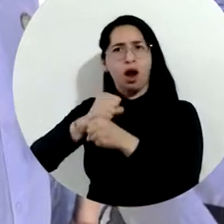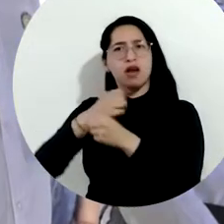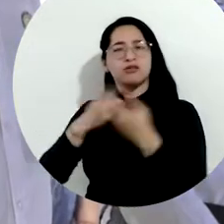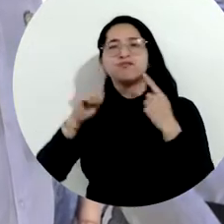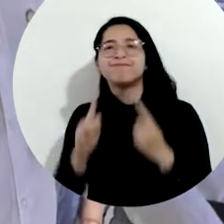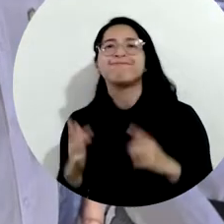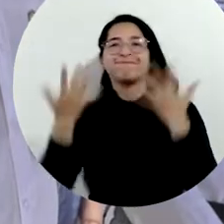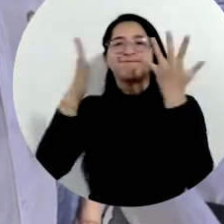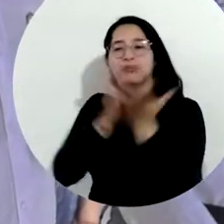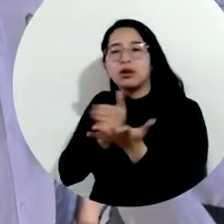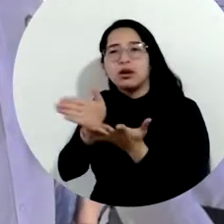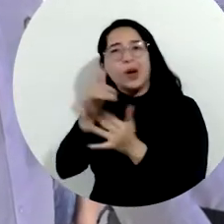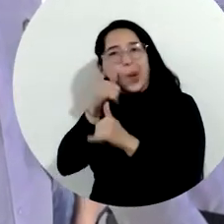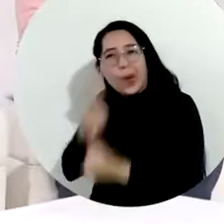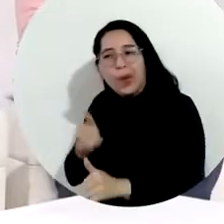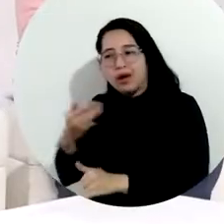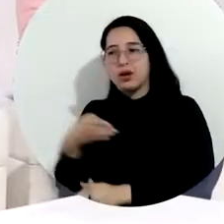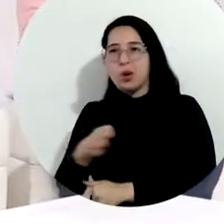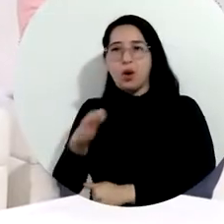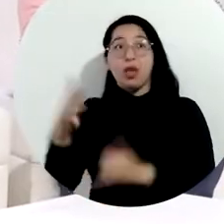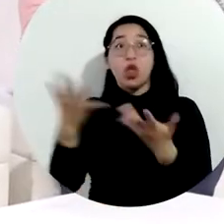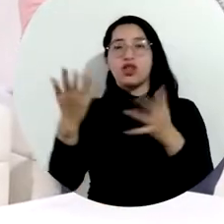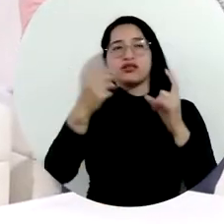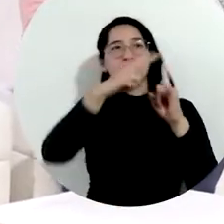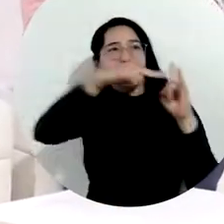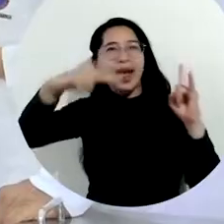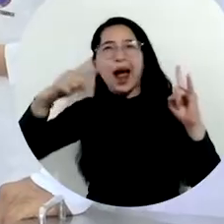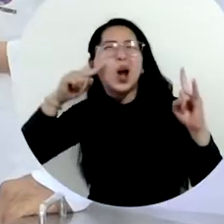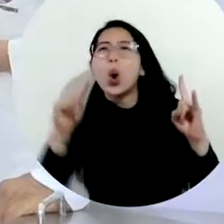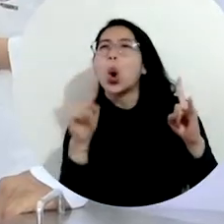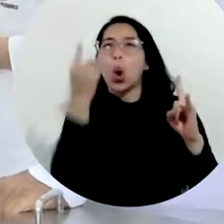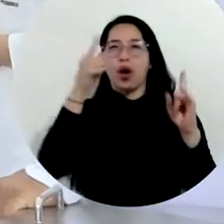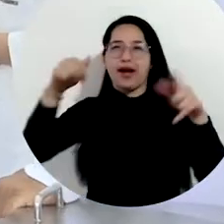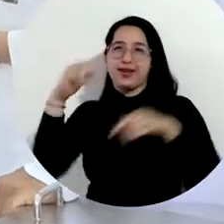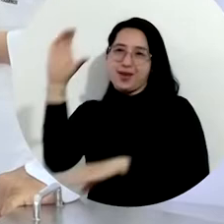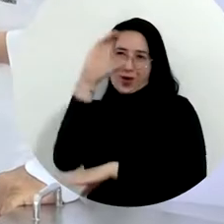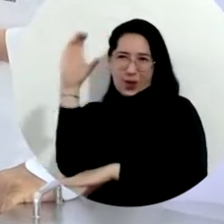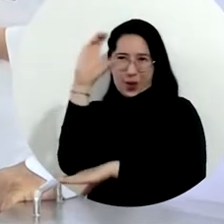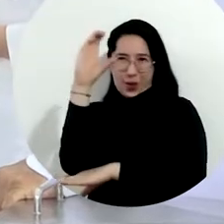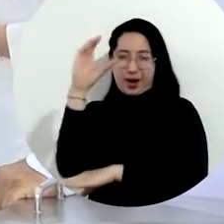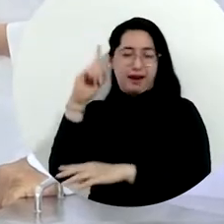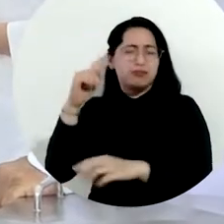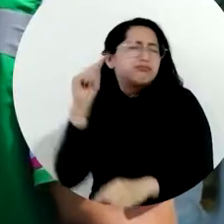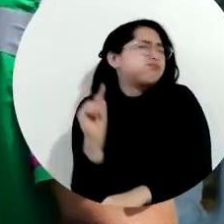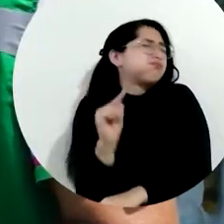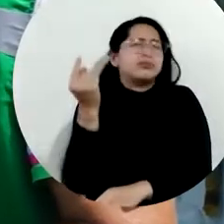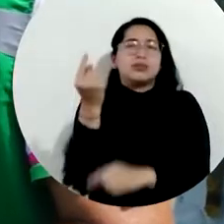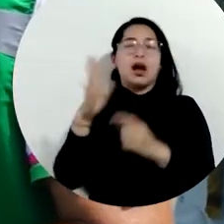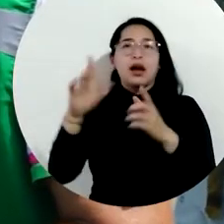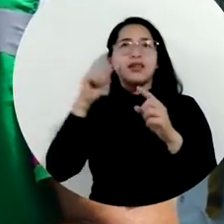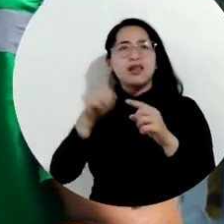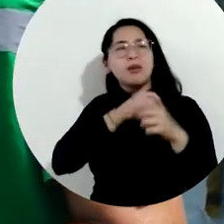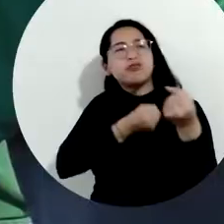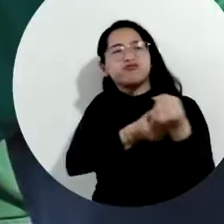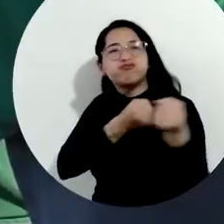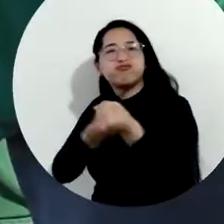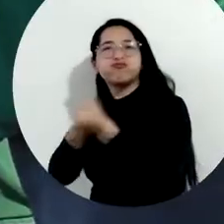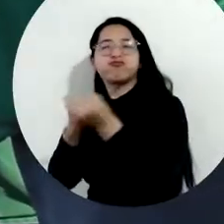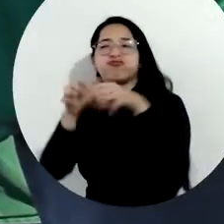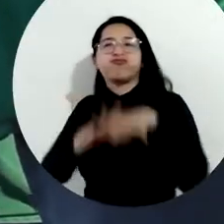50 años cumplió el programa de ingeniería pesquera de la Universidad del Magdalena, el único existente en Colombia, que a lo largo de su historia ha